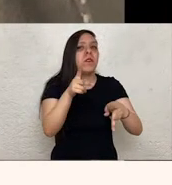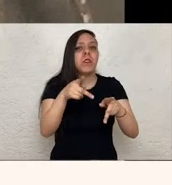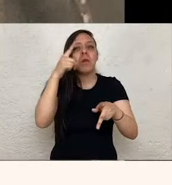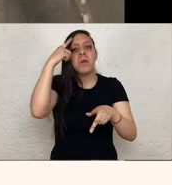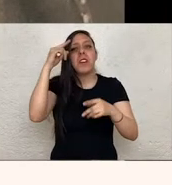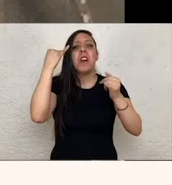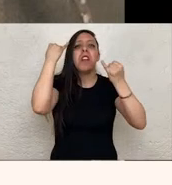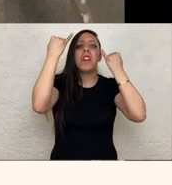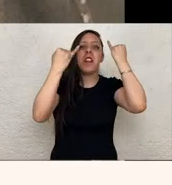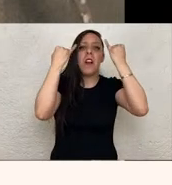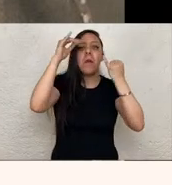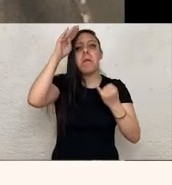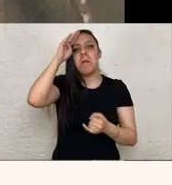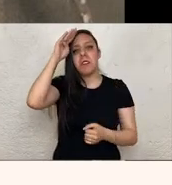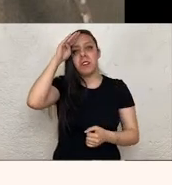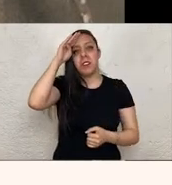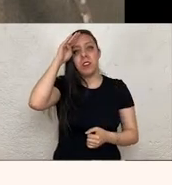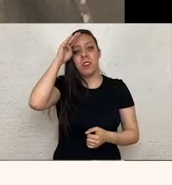y